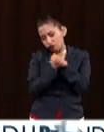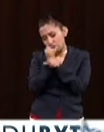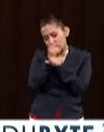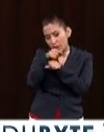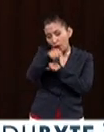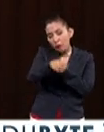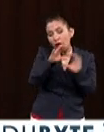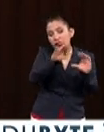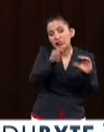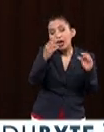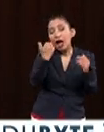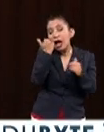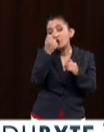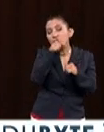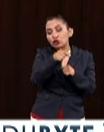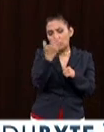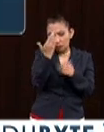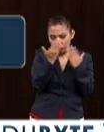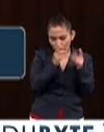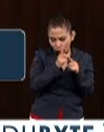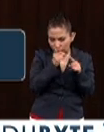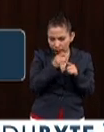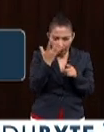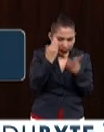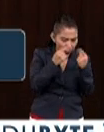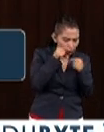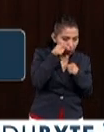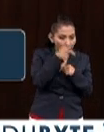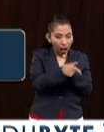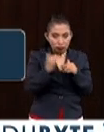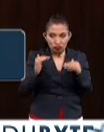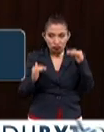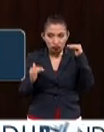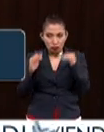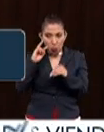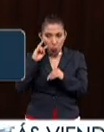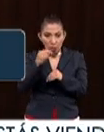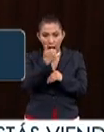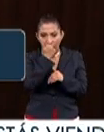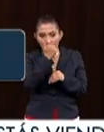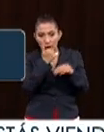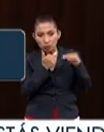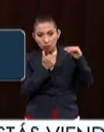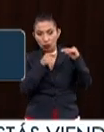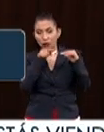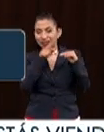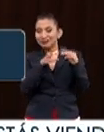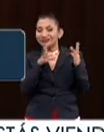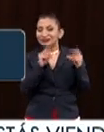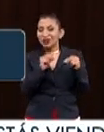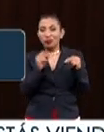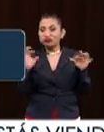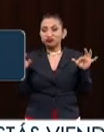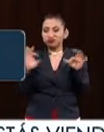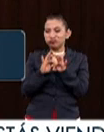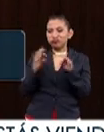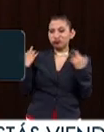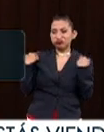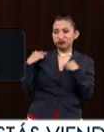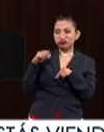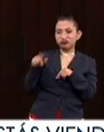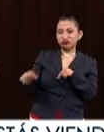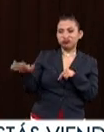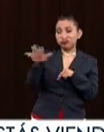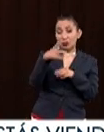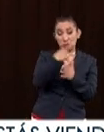de la formación de los alumnos y hemos encontrado estas disyuntivas de los alumnos en donde no se identifican